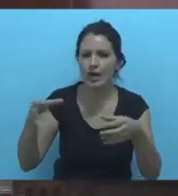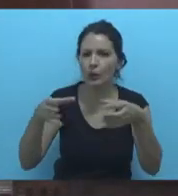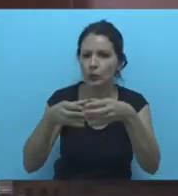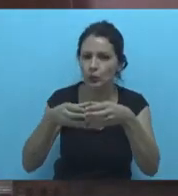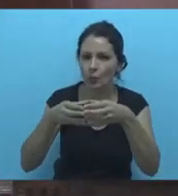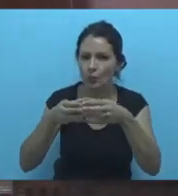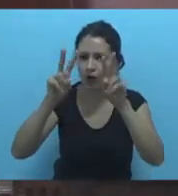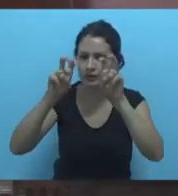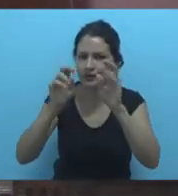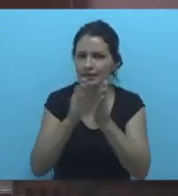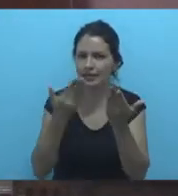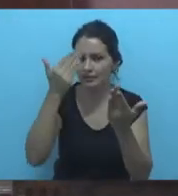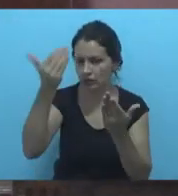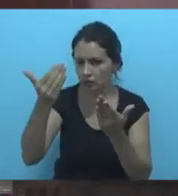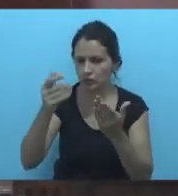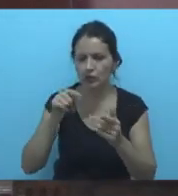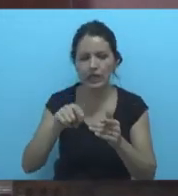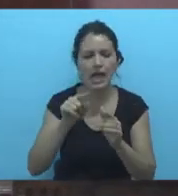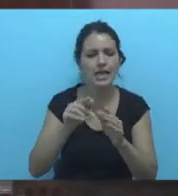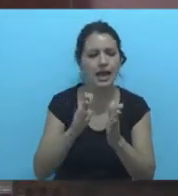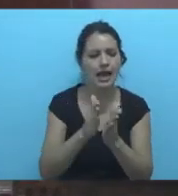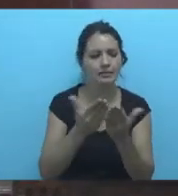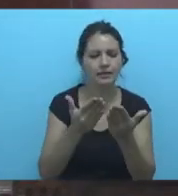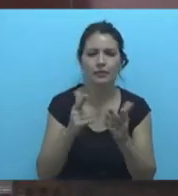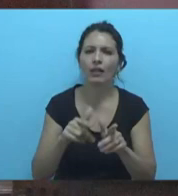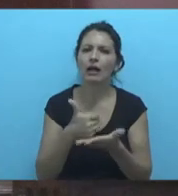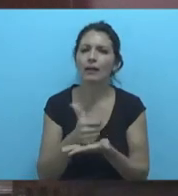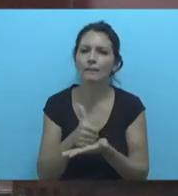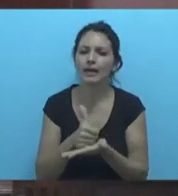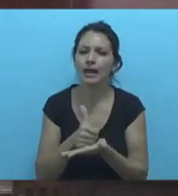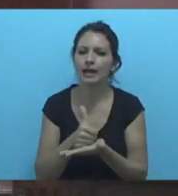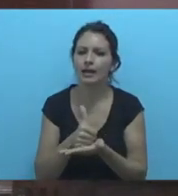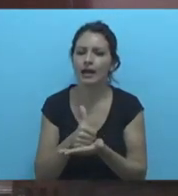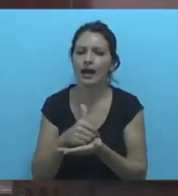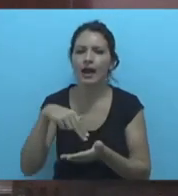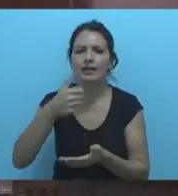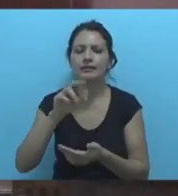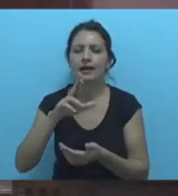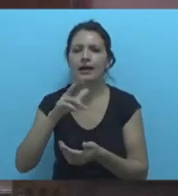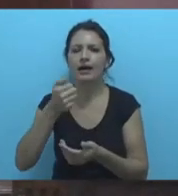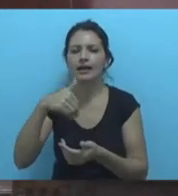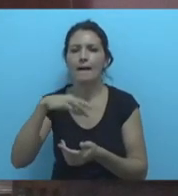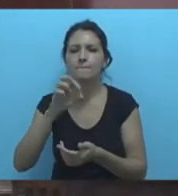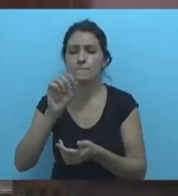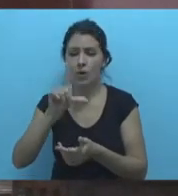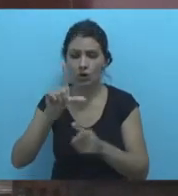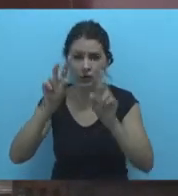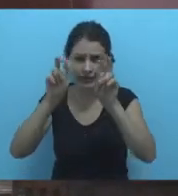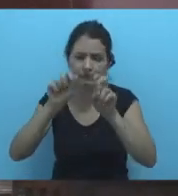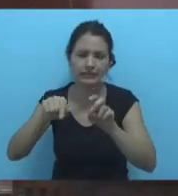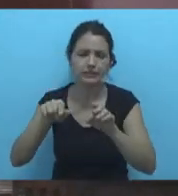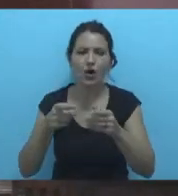respecto al expediente habilitado por el Poder Ejecutivo para la prórroga de la expropiación del Arampol se reservara también para tratarlo sobre tabla.